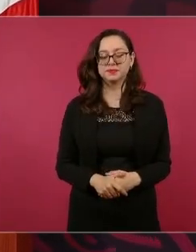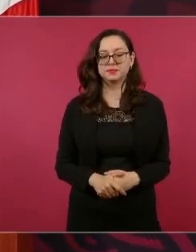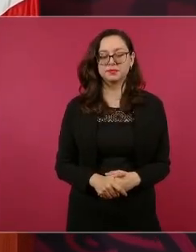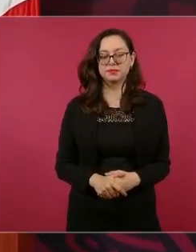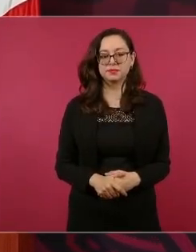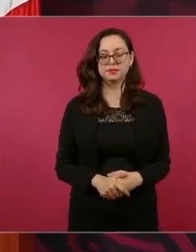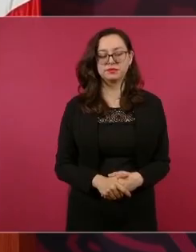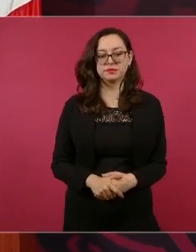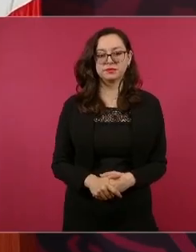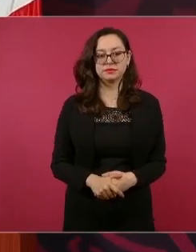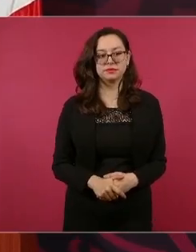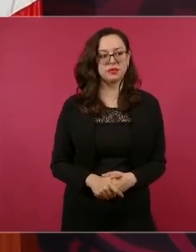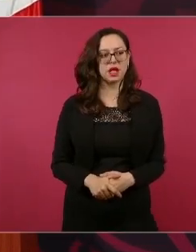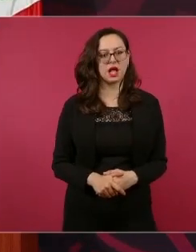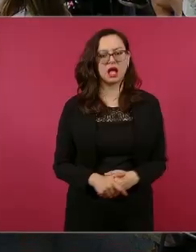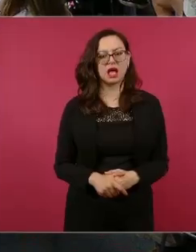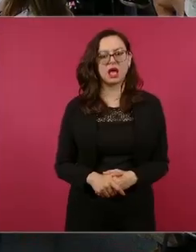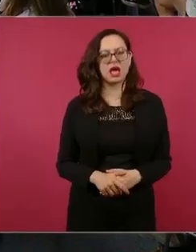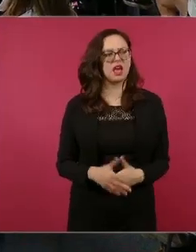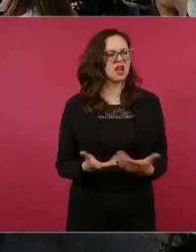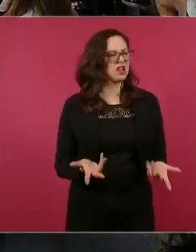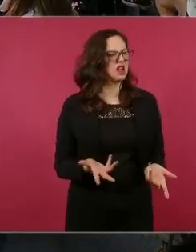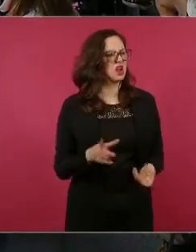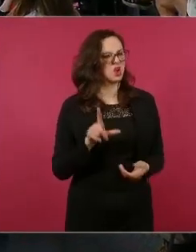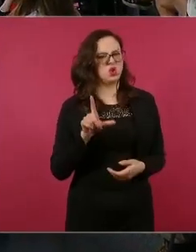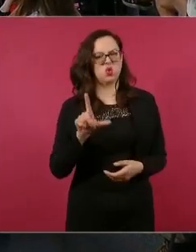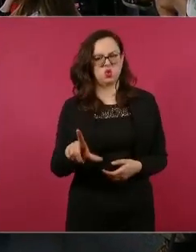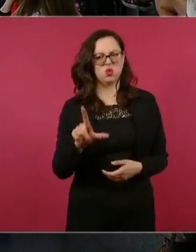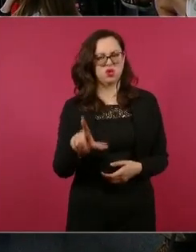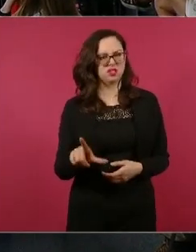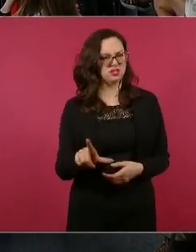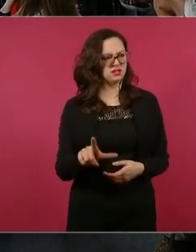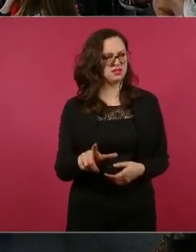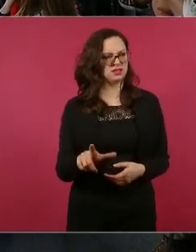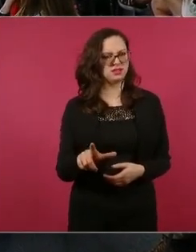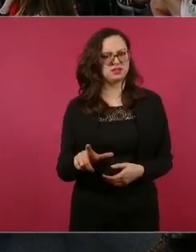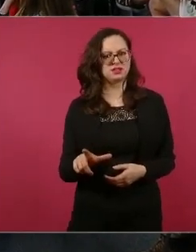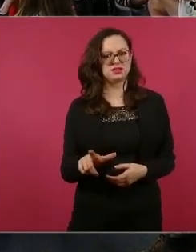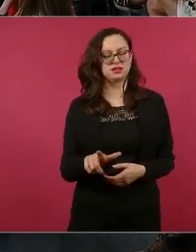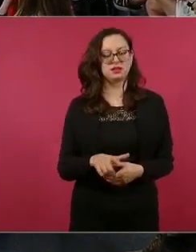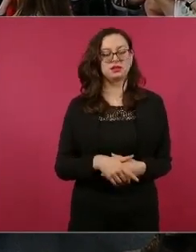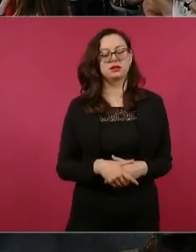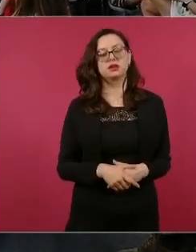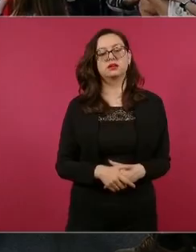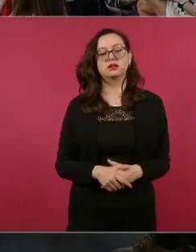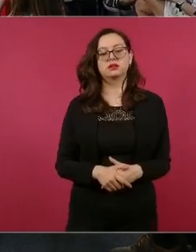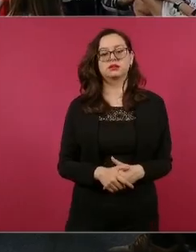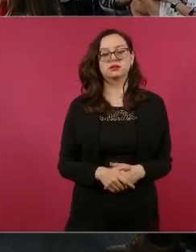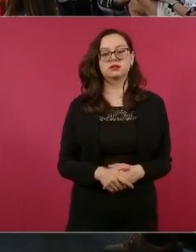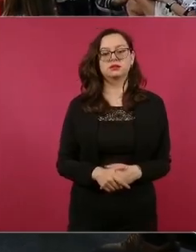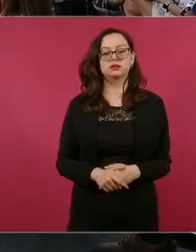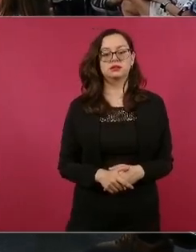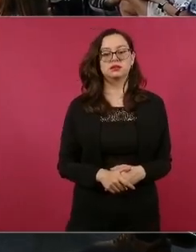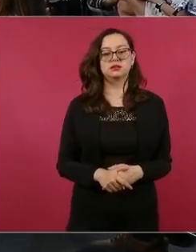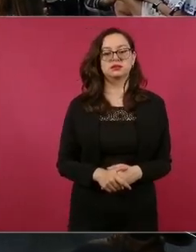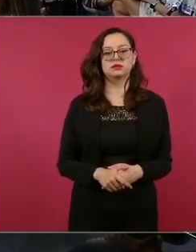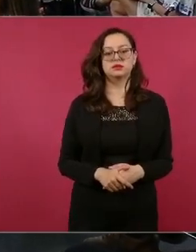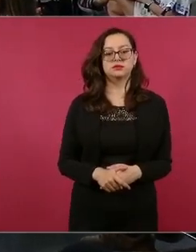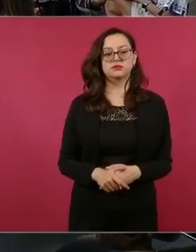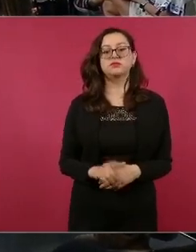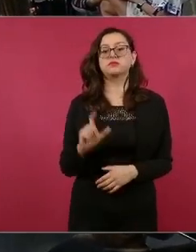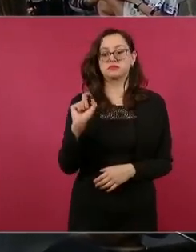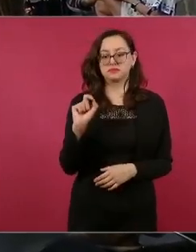Sería bueno a ver si el lunes. ¿Ya las tienen? Pues ya las habíamos presentado, entonces teníamos las 20 enumeradas. Sí,